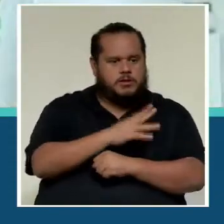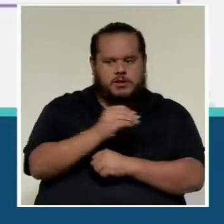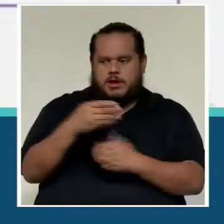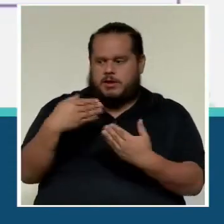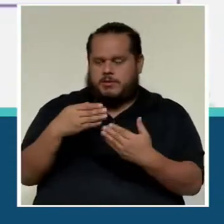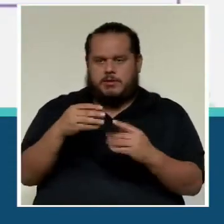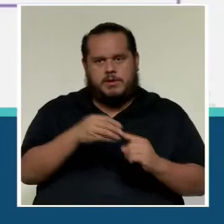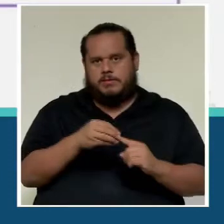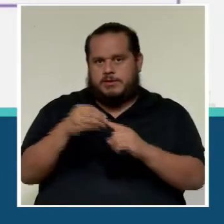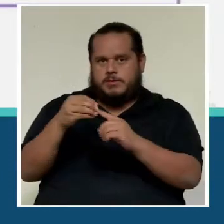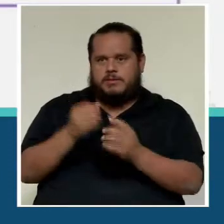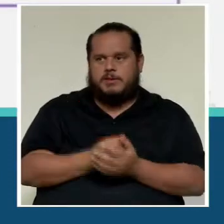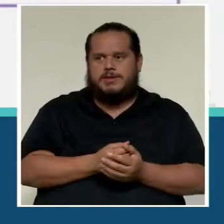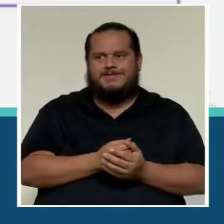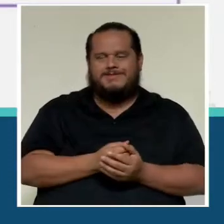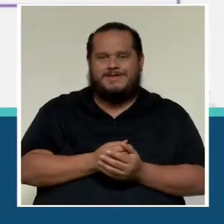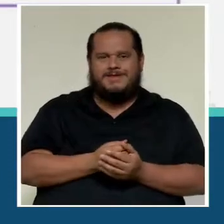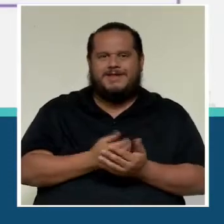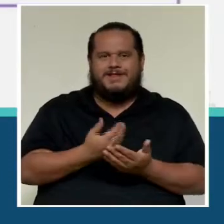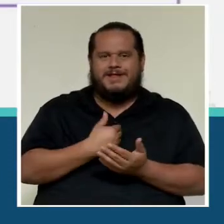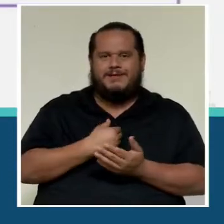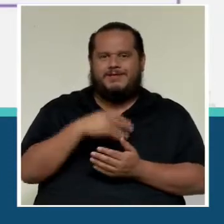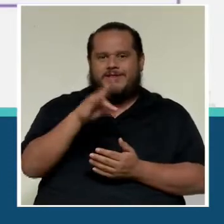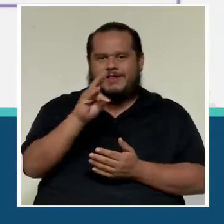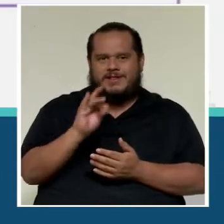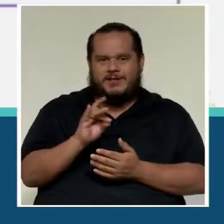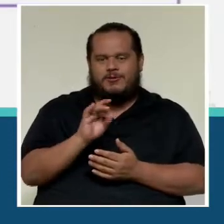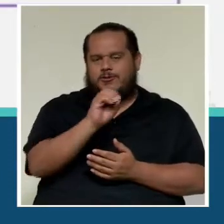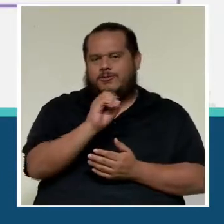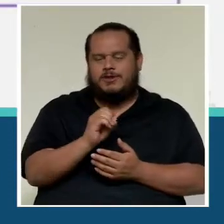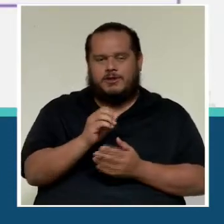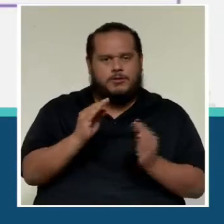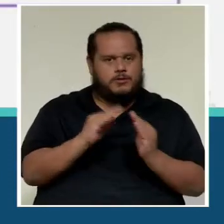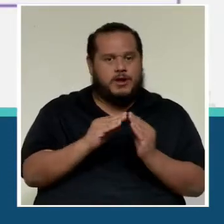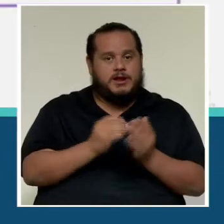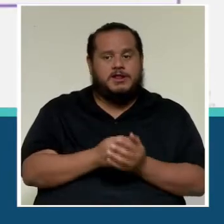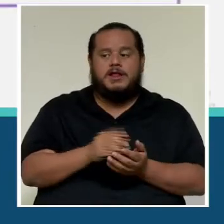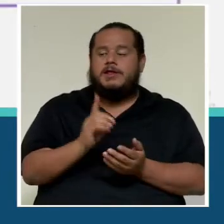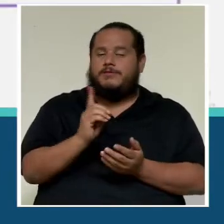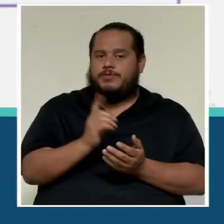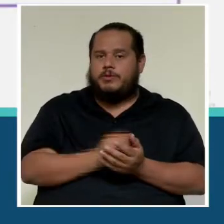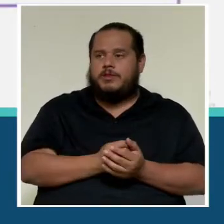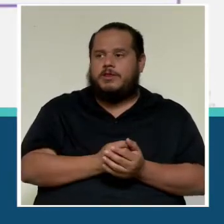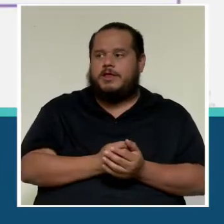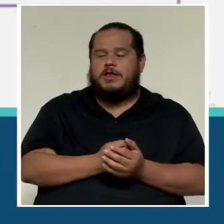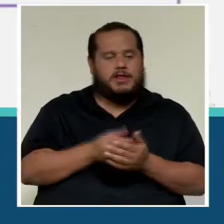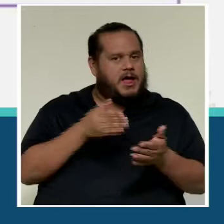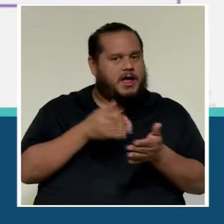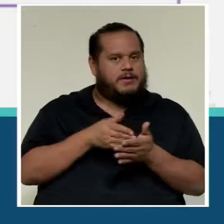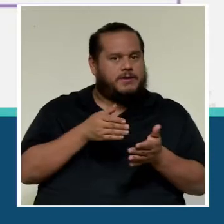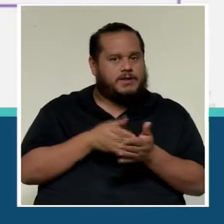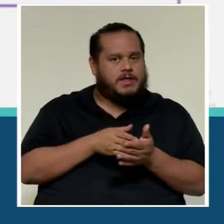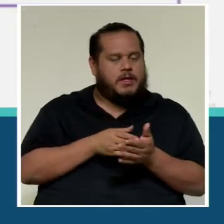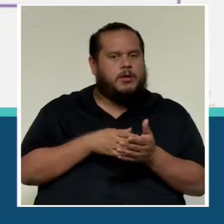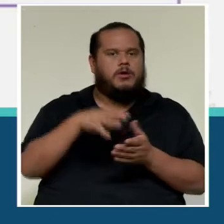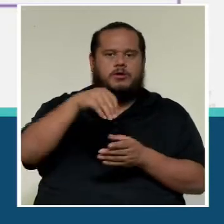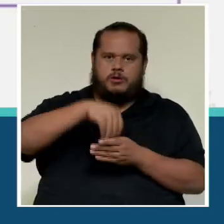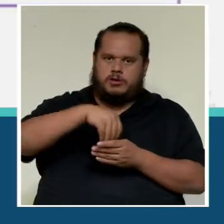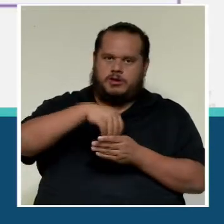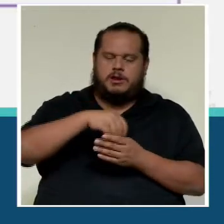principalmente. Vemos 78% de hogares en donde se ha afectado los